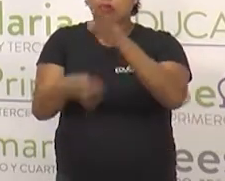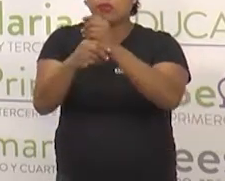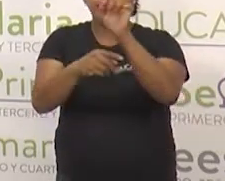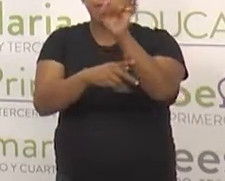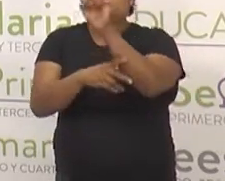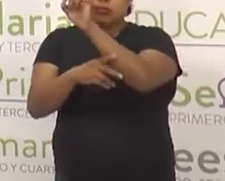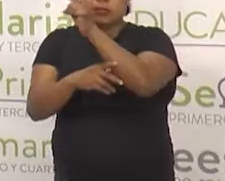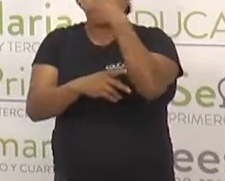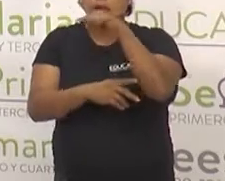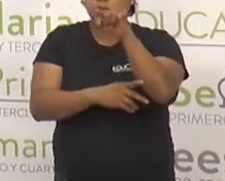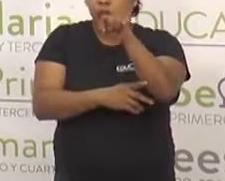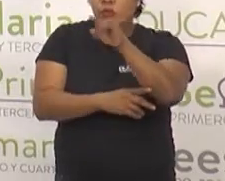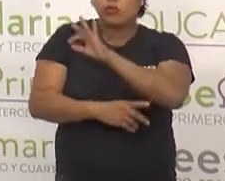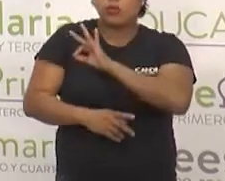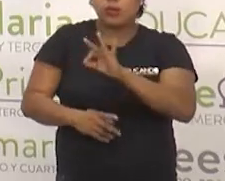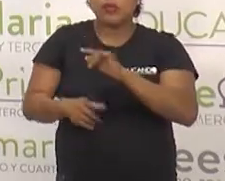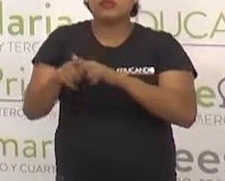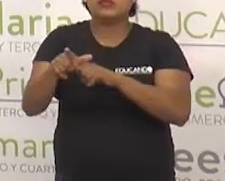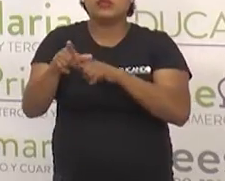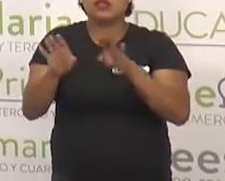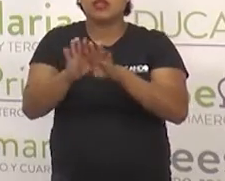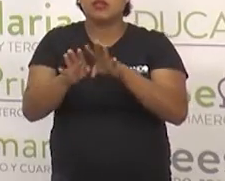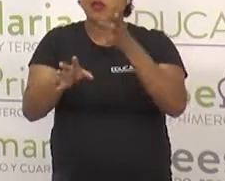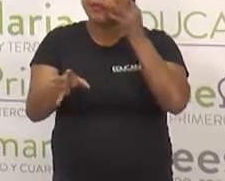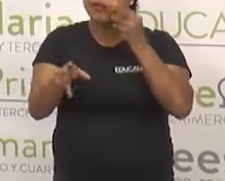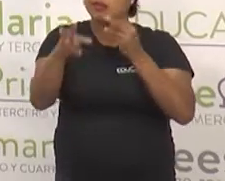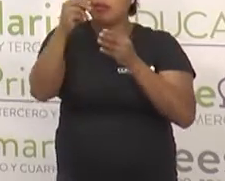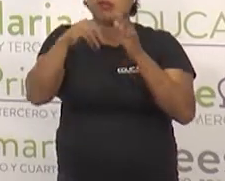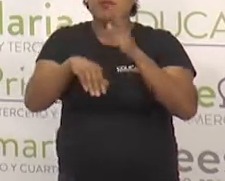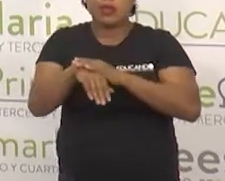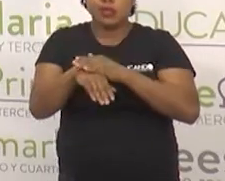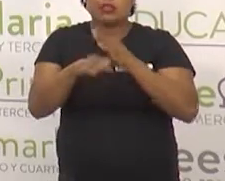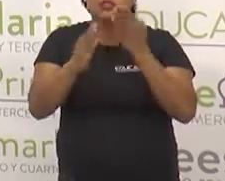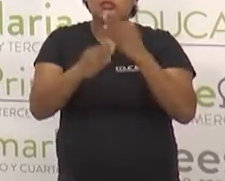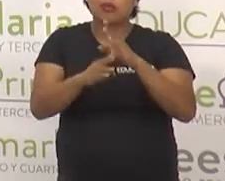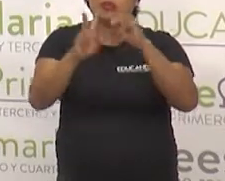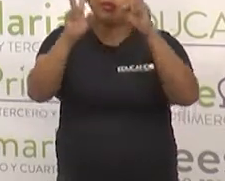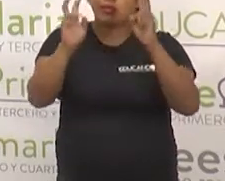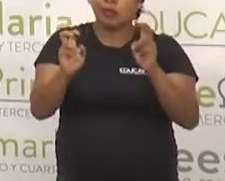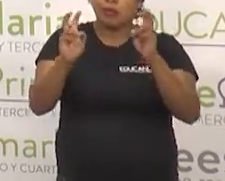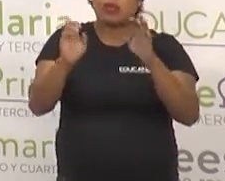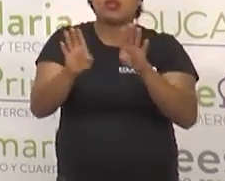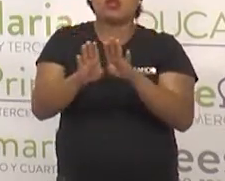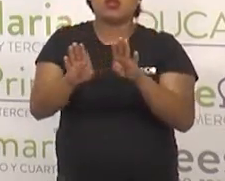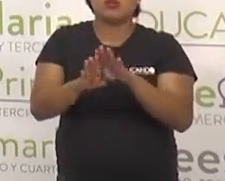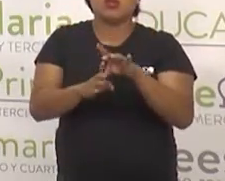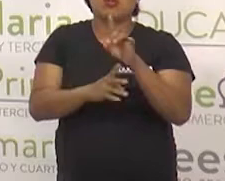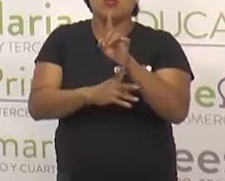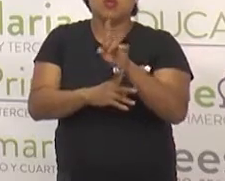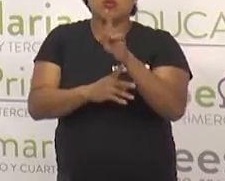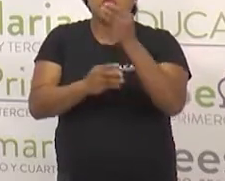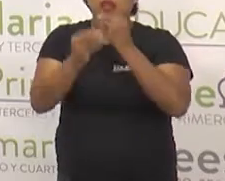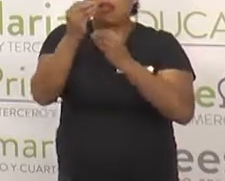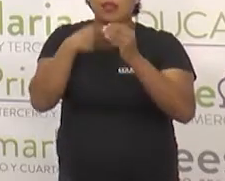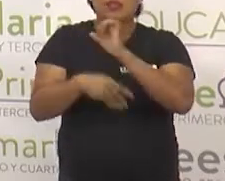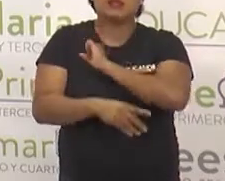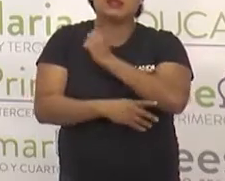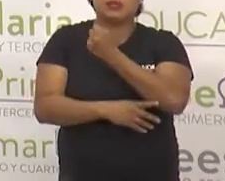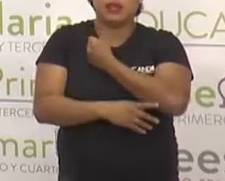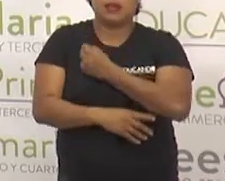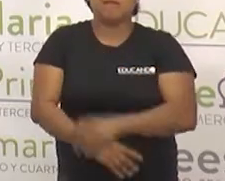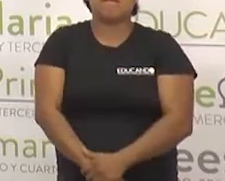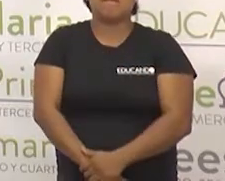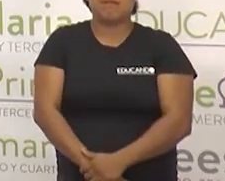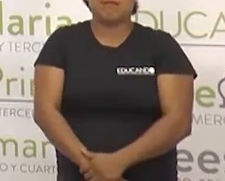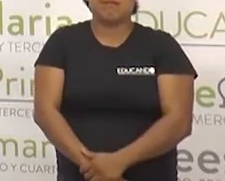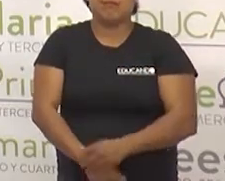complementar para que tú puedas seguir abonando más sobre el tema de una alimentación